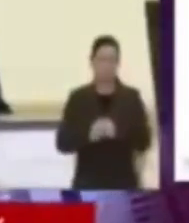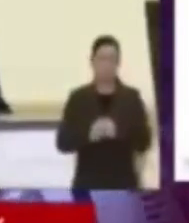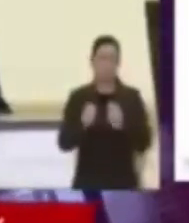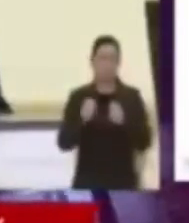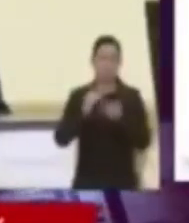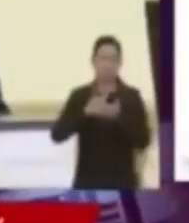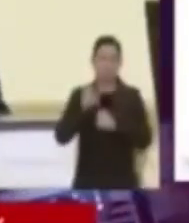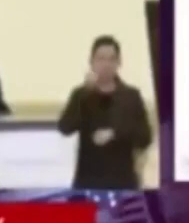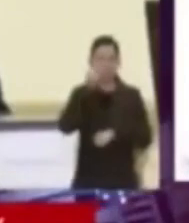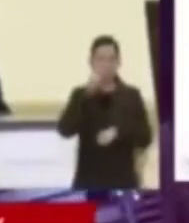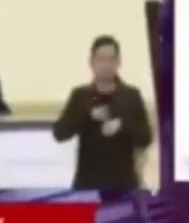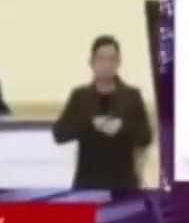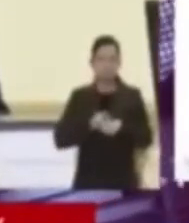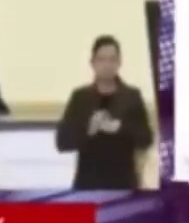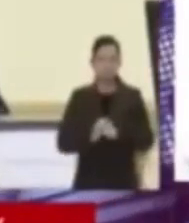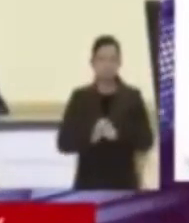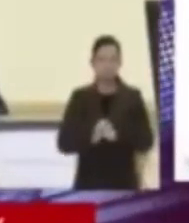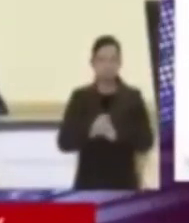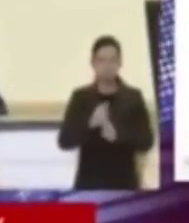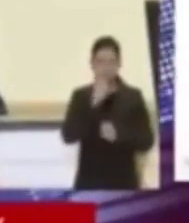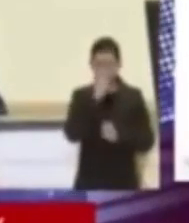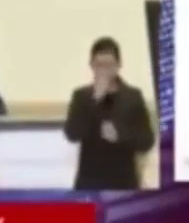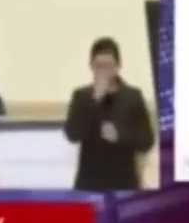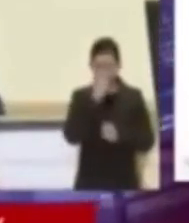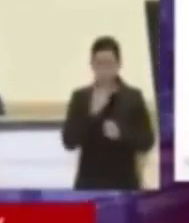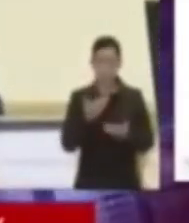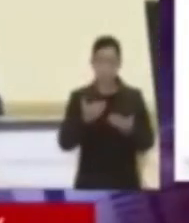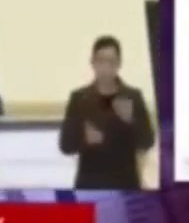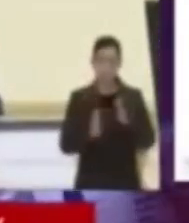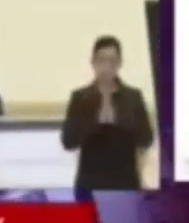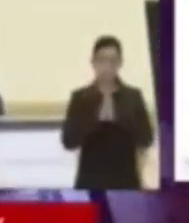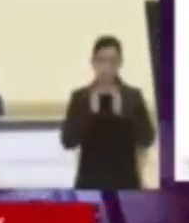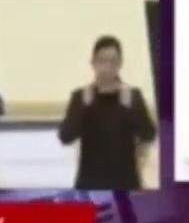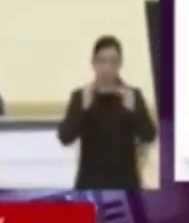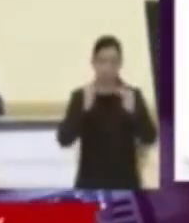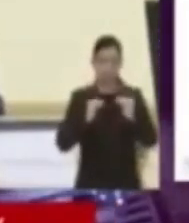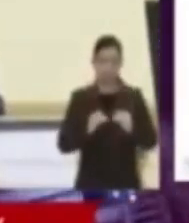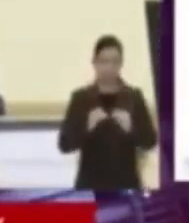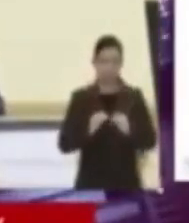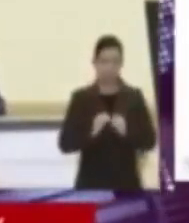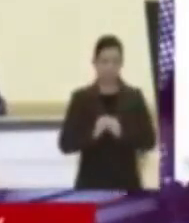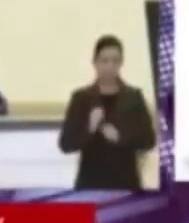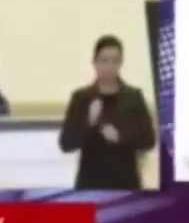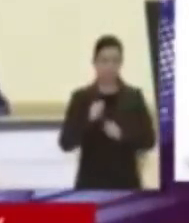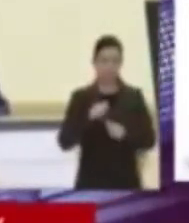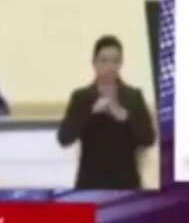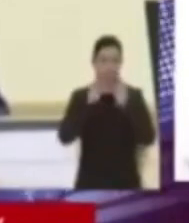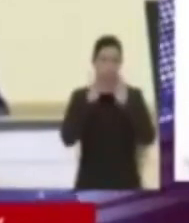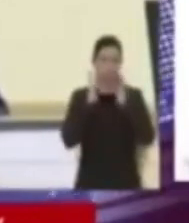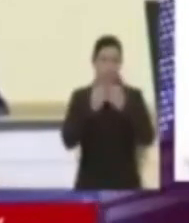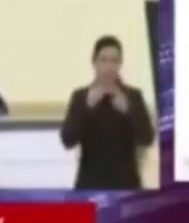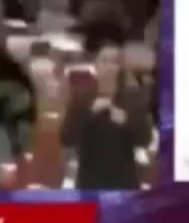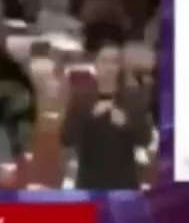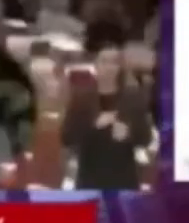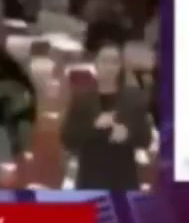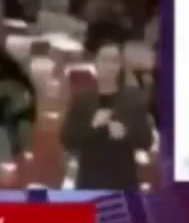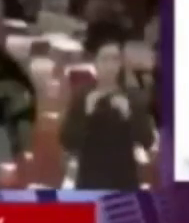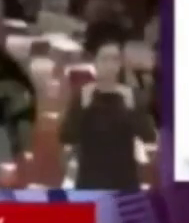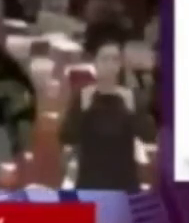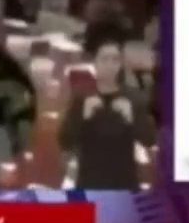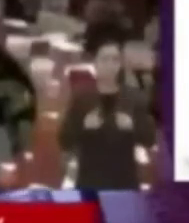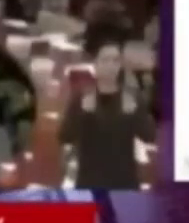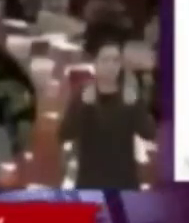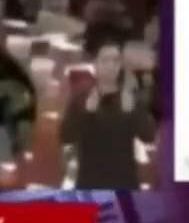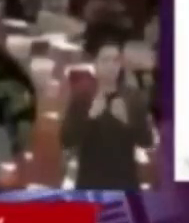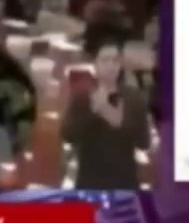con esta dirigencia nacional, salió a defender la reforma electoral, a decir que no había que estigmatizarla y que había que darle el beneficio de la duda.